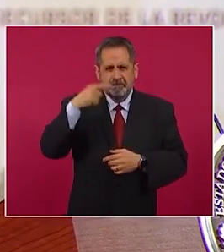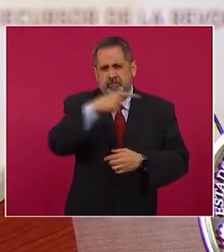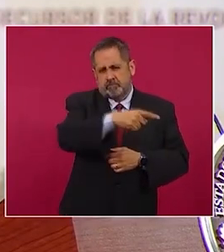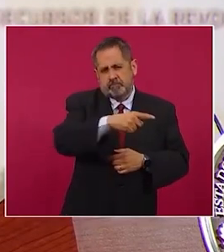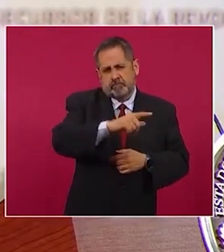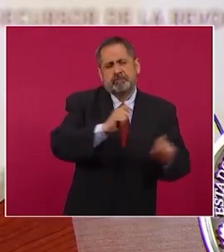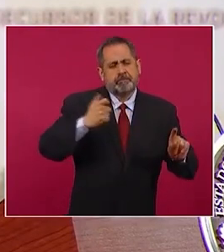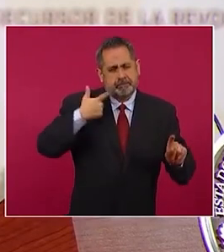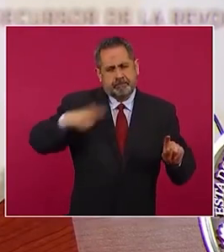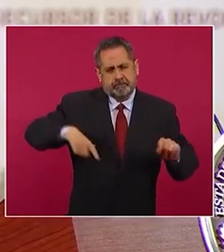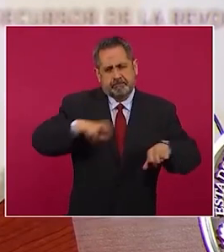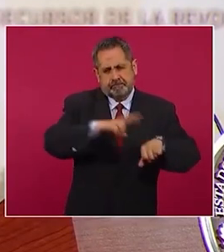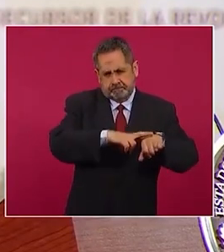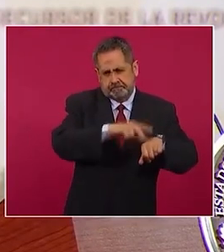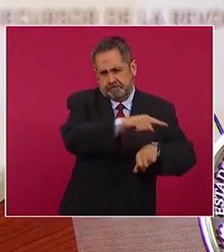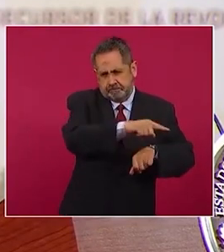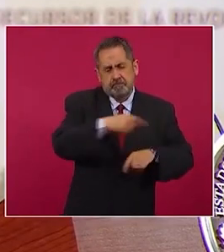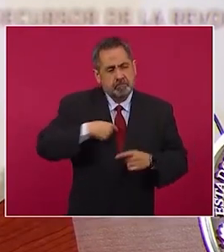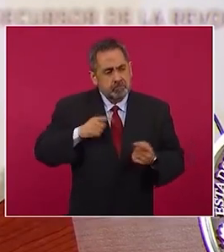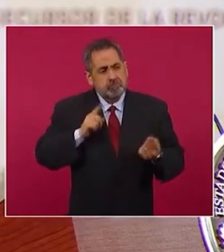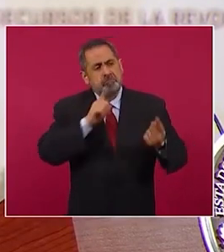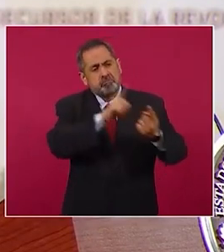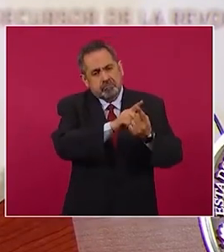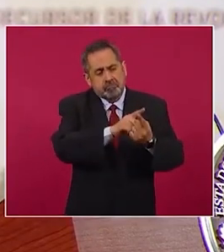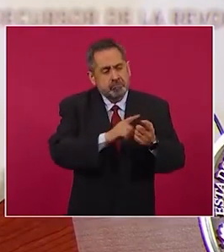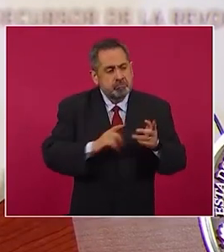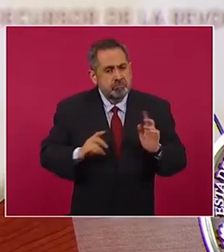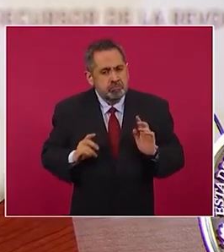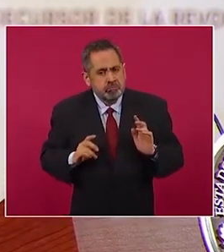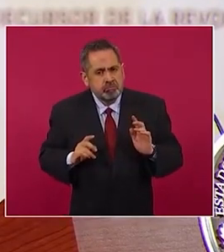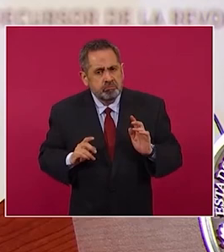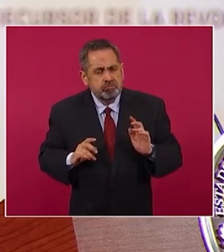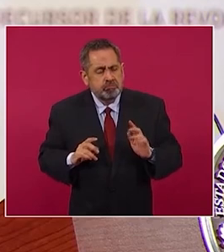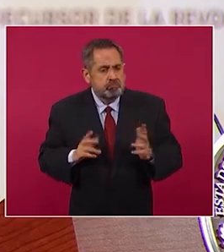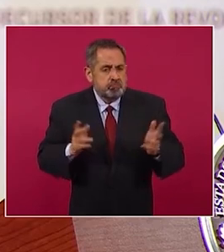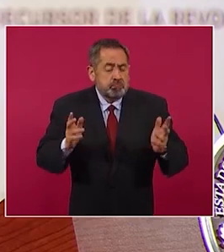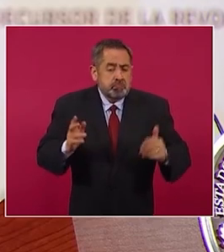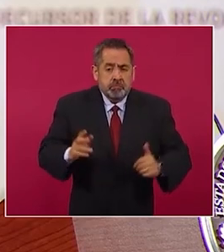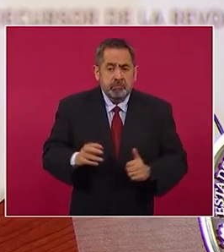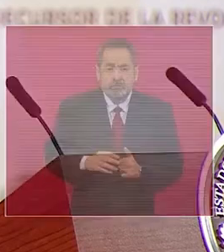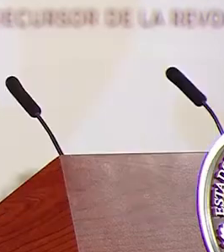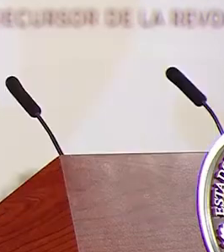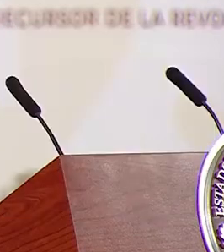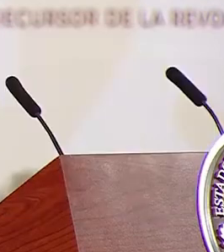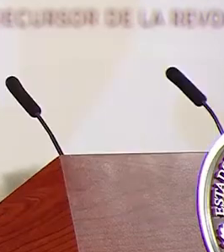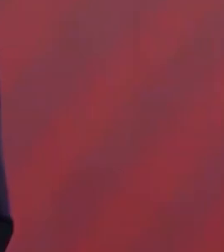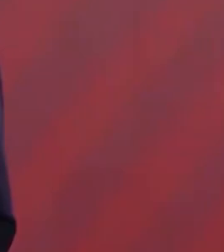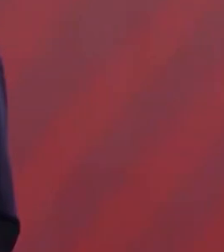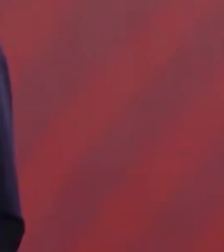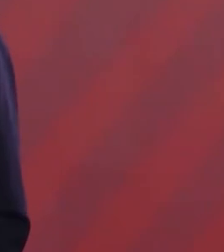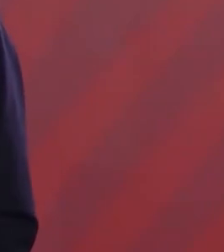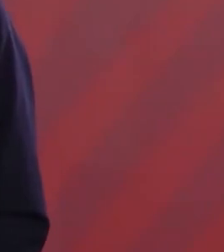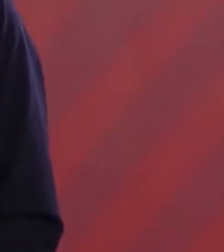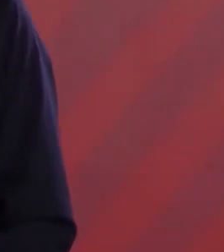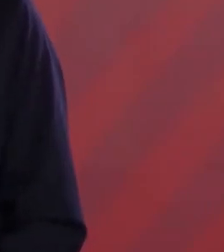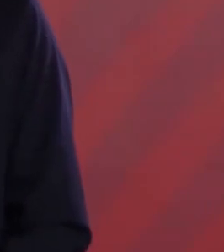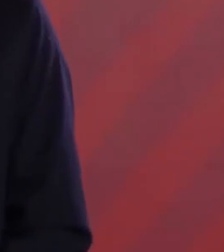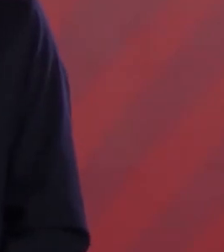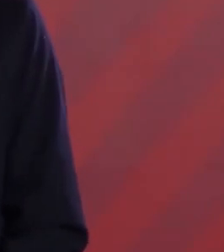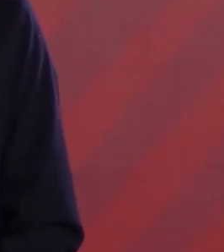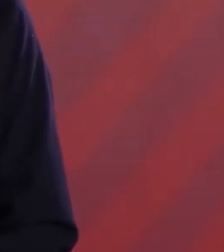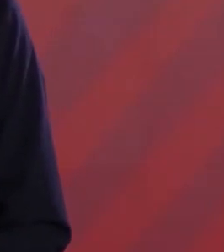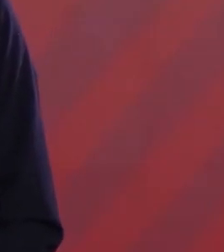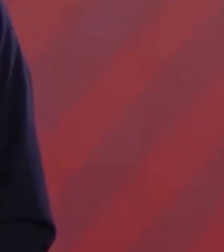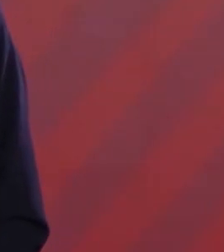gobernadores y no tenían rechazo